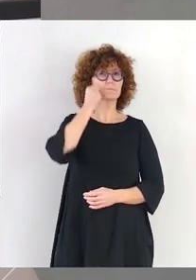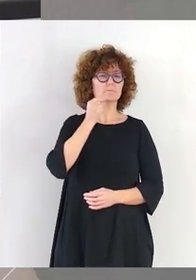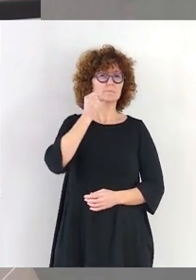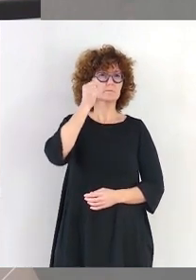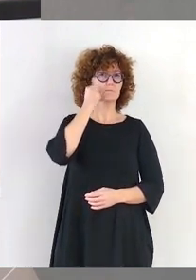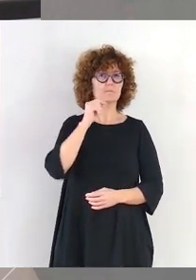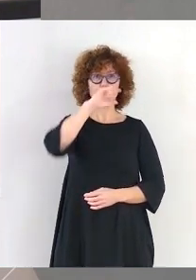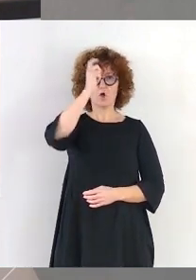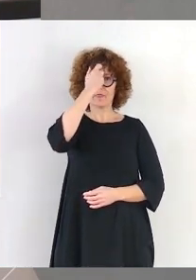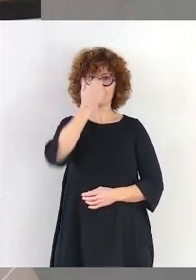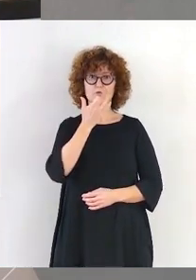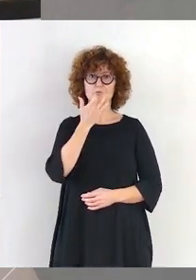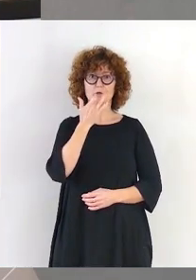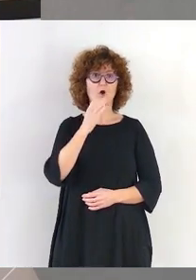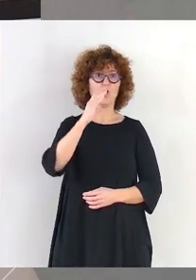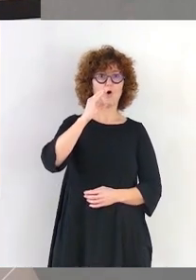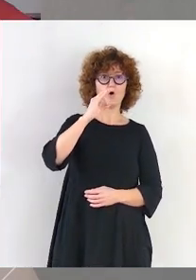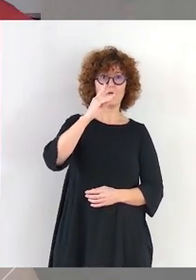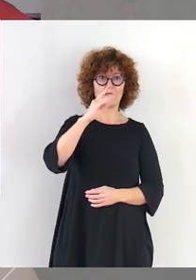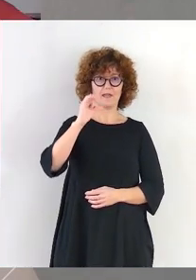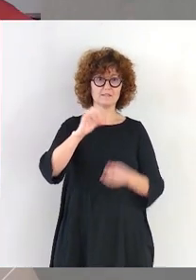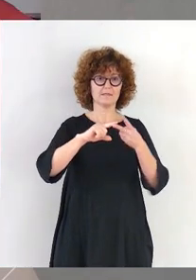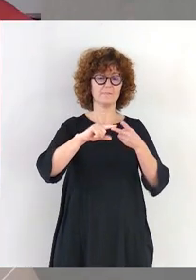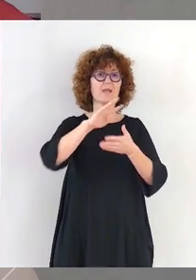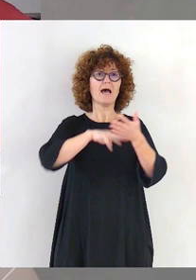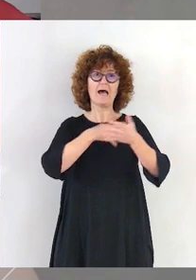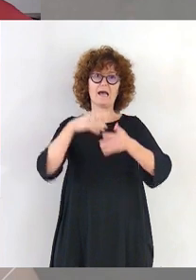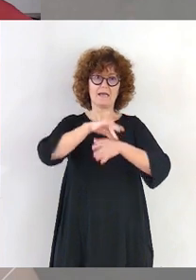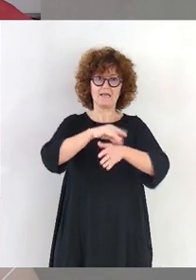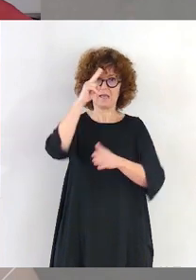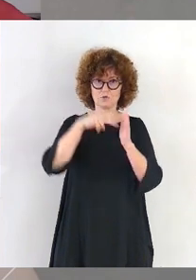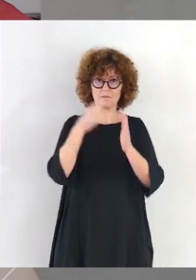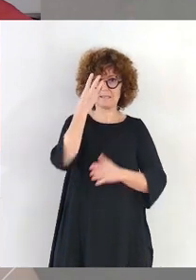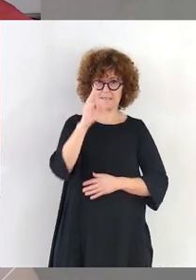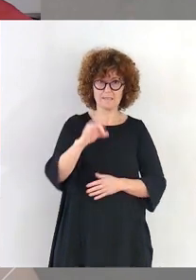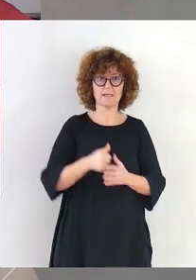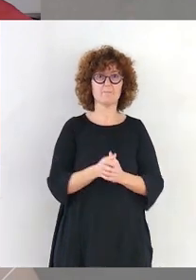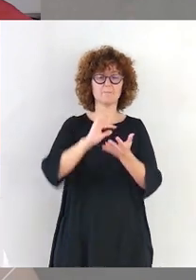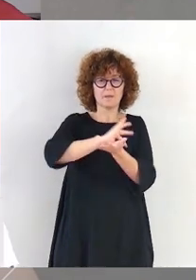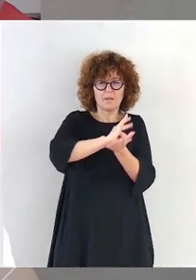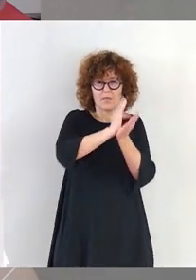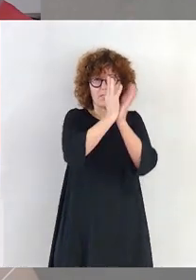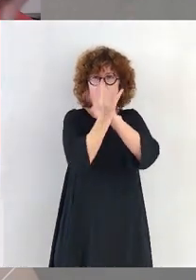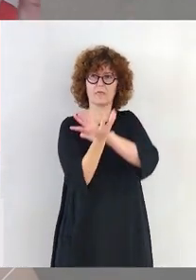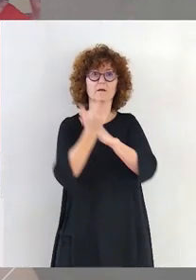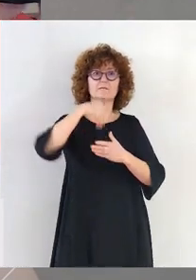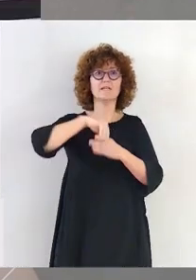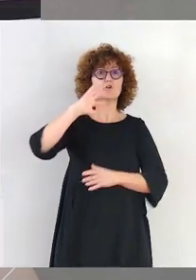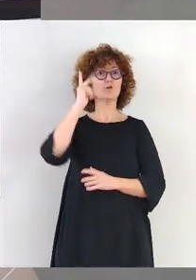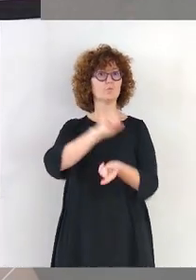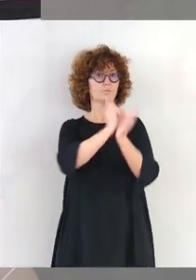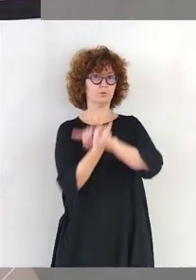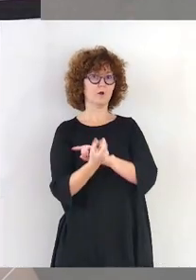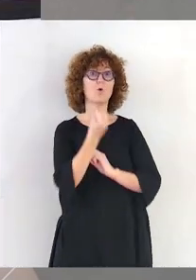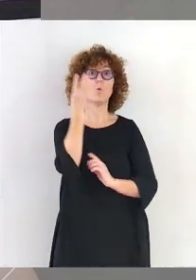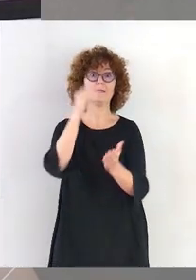eh conceptos como ods agenda 2030 transformación dentro del cambio climático Cuántas